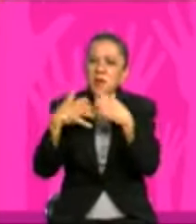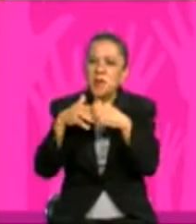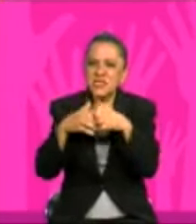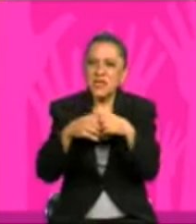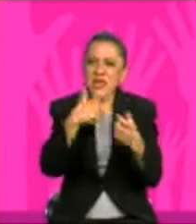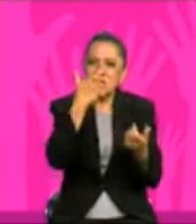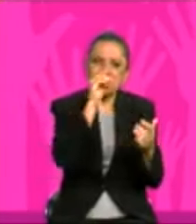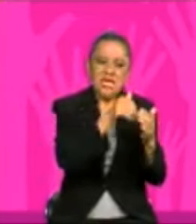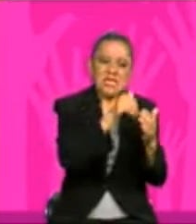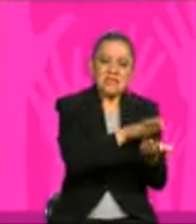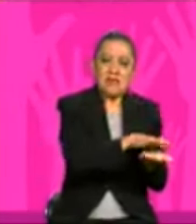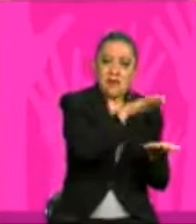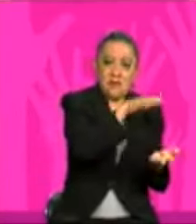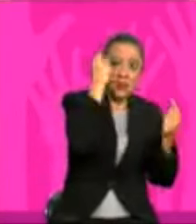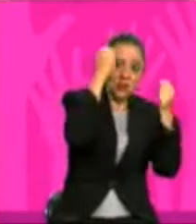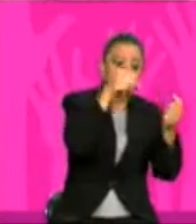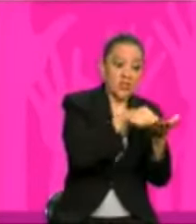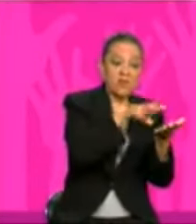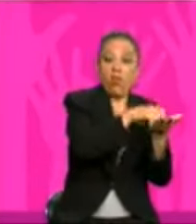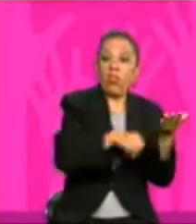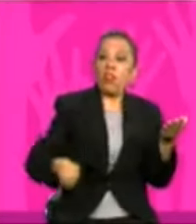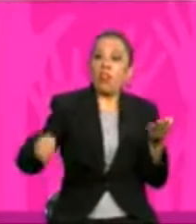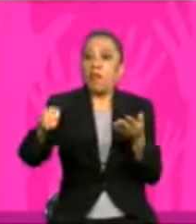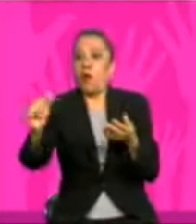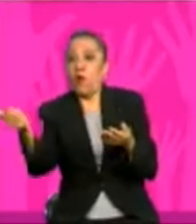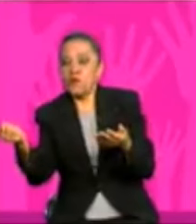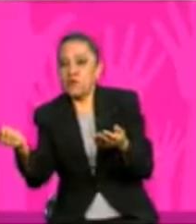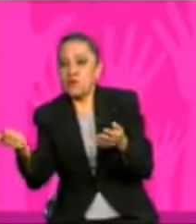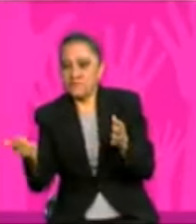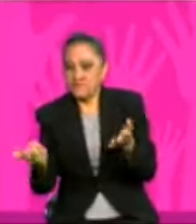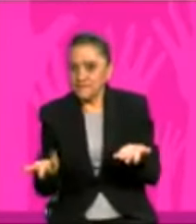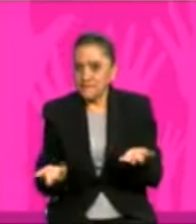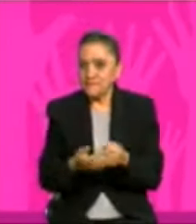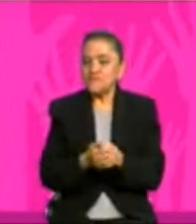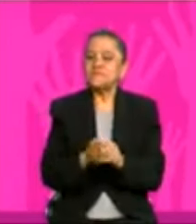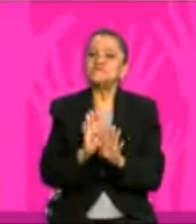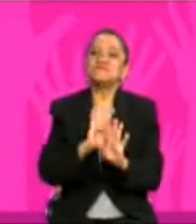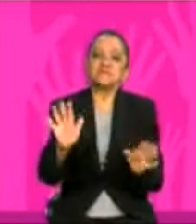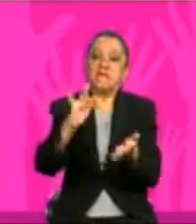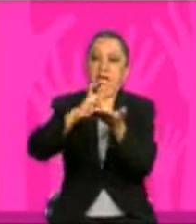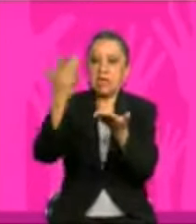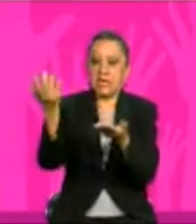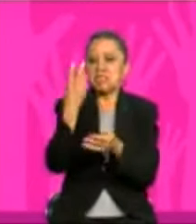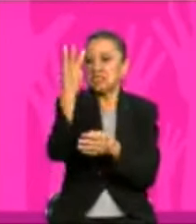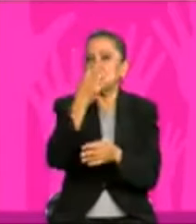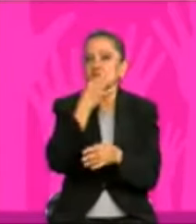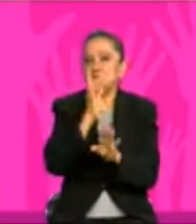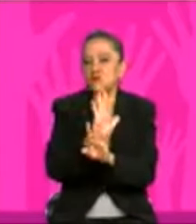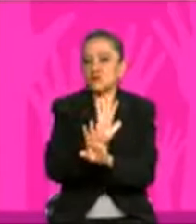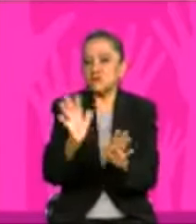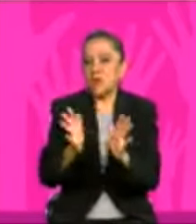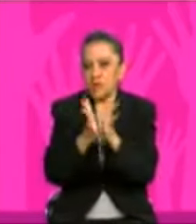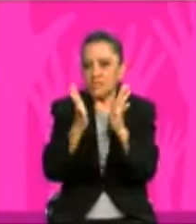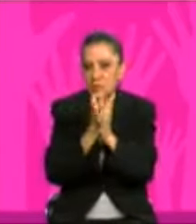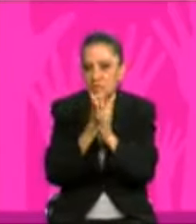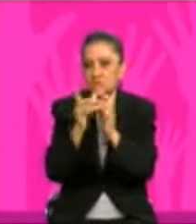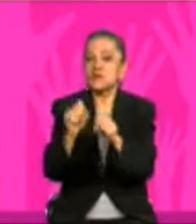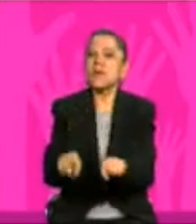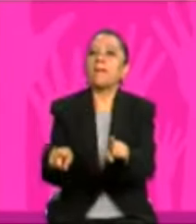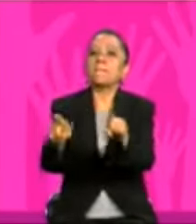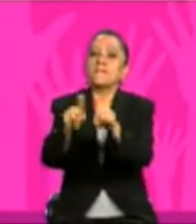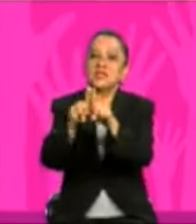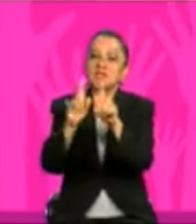los fondos de turismo? Gracias, candidata. Son los 3 minutos de su tiempo de participación. Misma pregunta para la